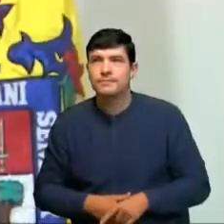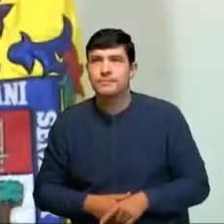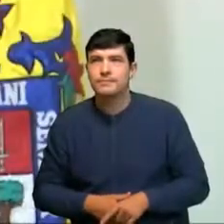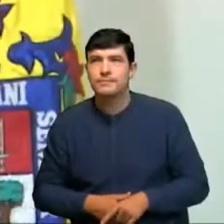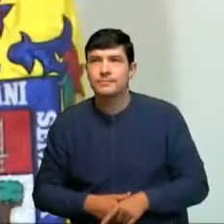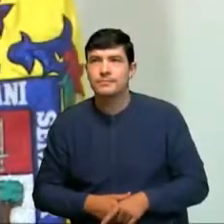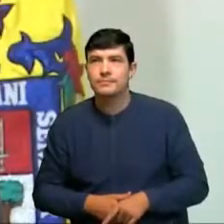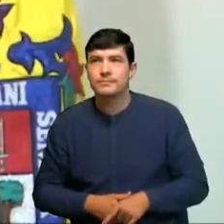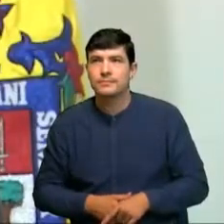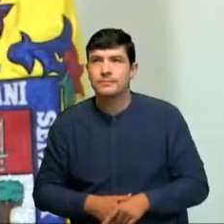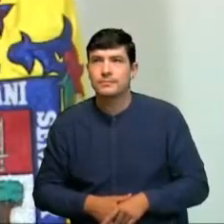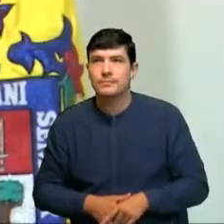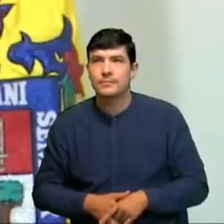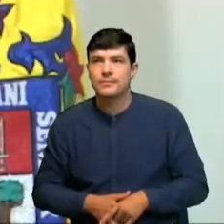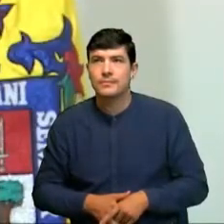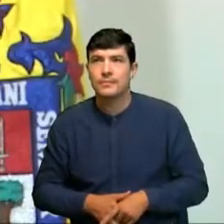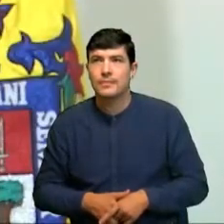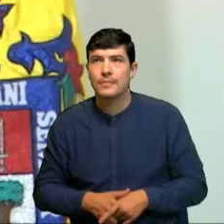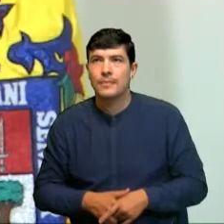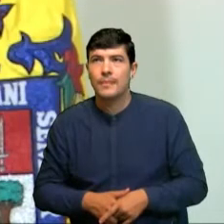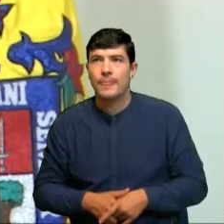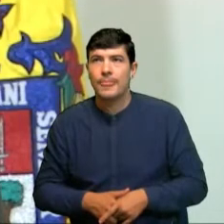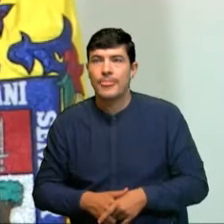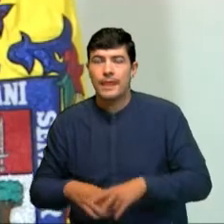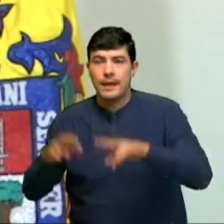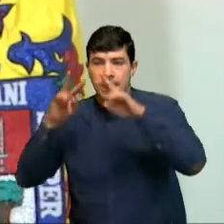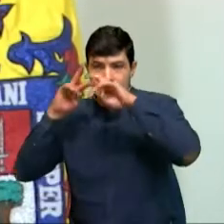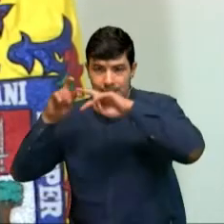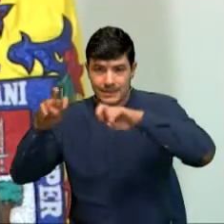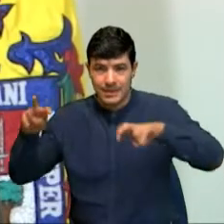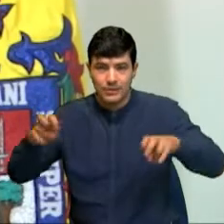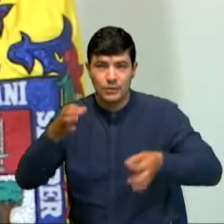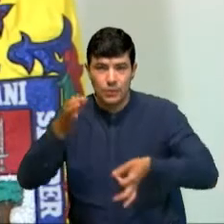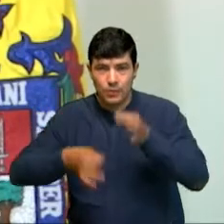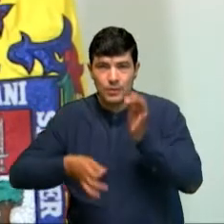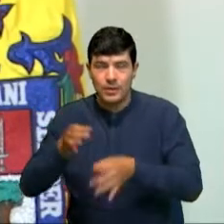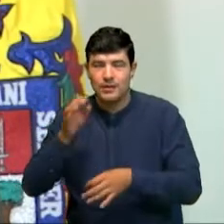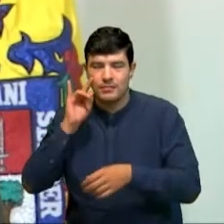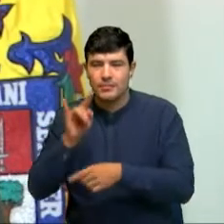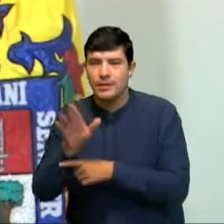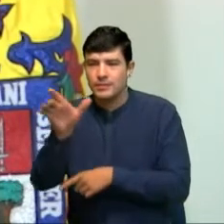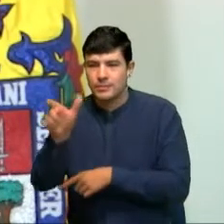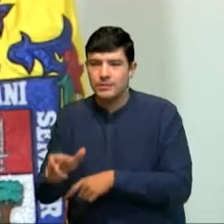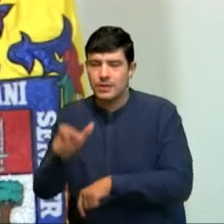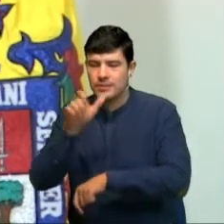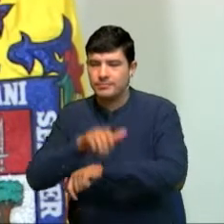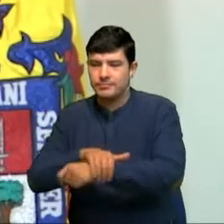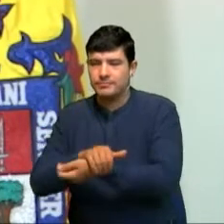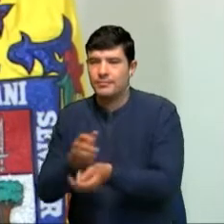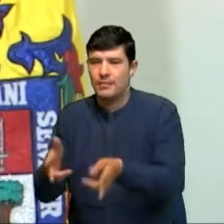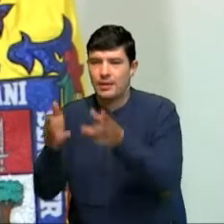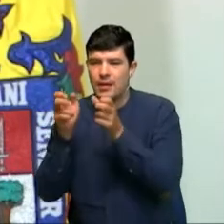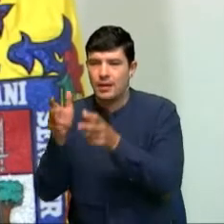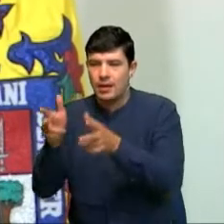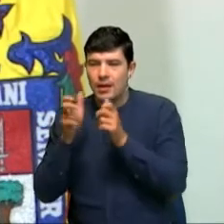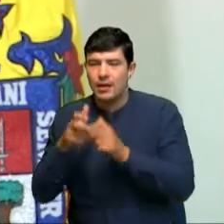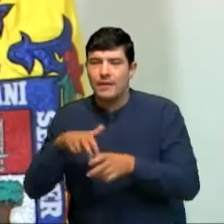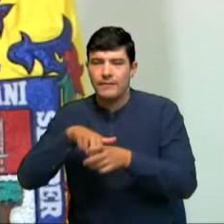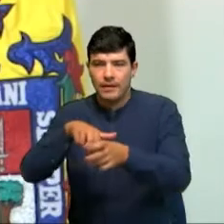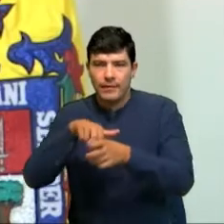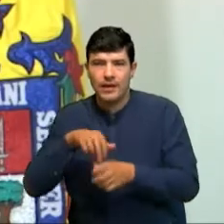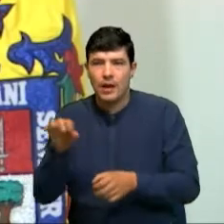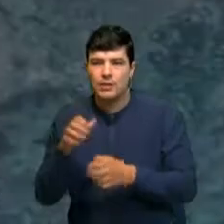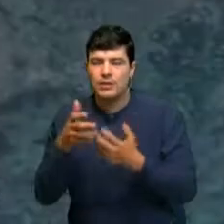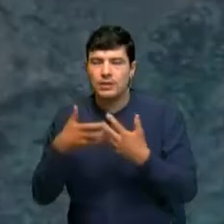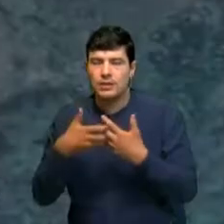a la fiscalía a notificar pliegos de cargos por los delitos de secuestro extorsivo, fabricación, tráfico, porte de armas de fuego